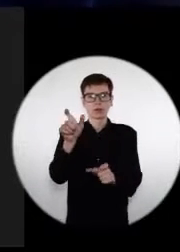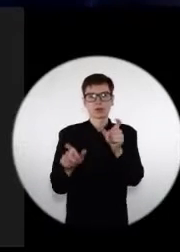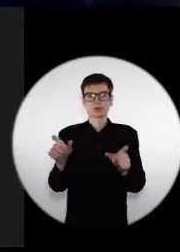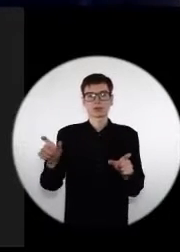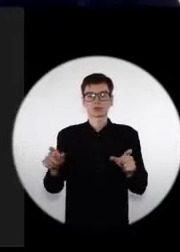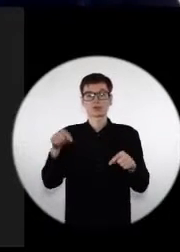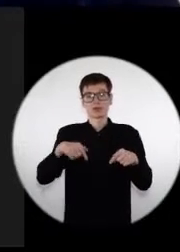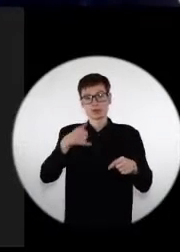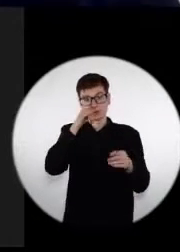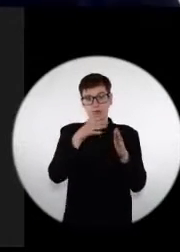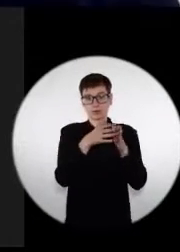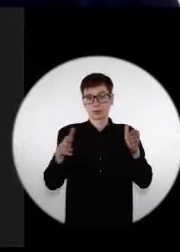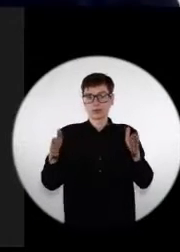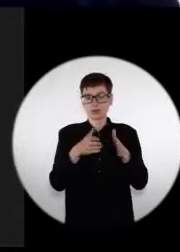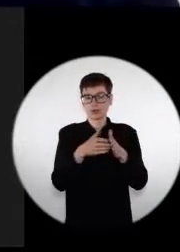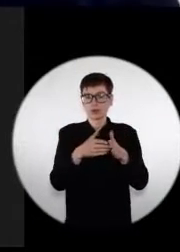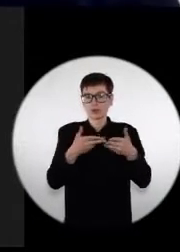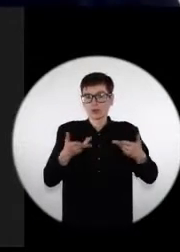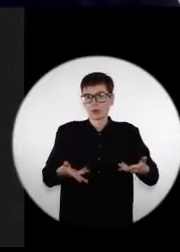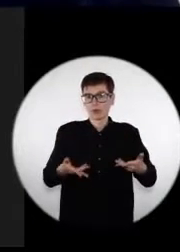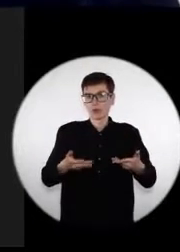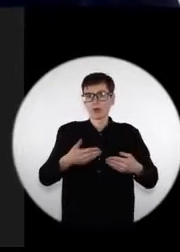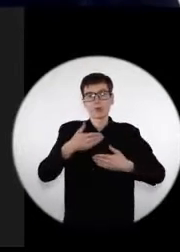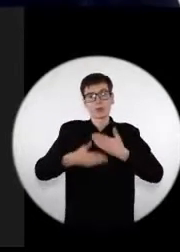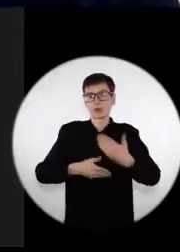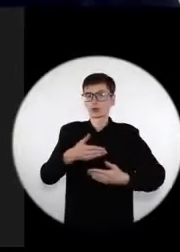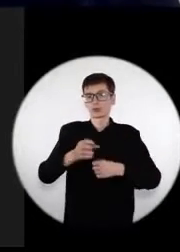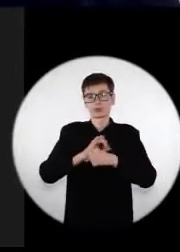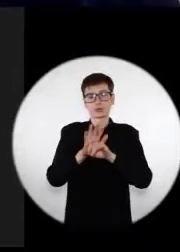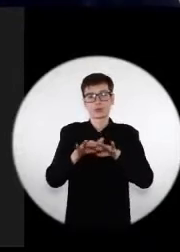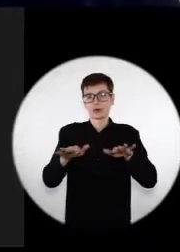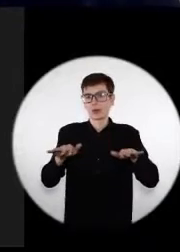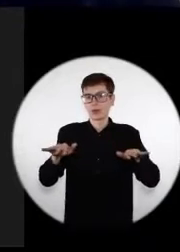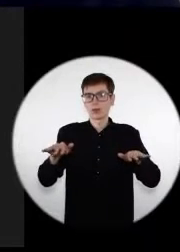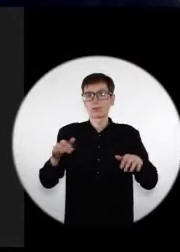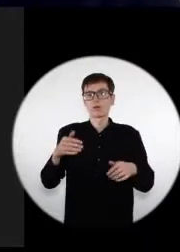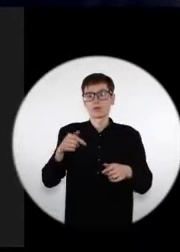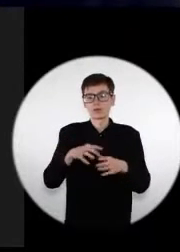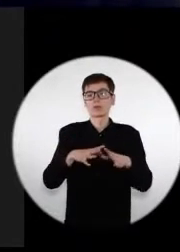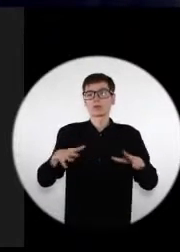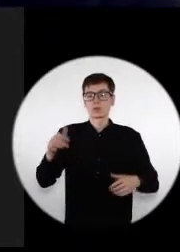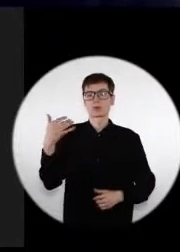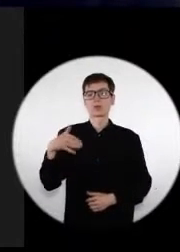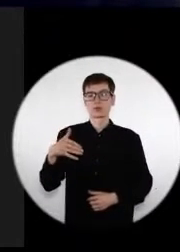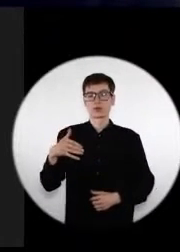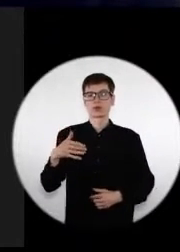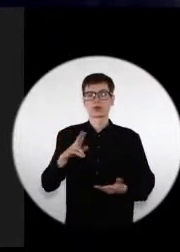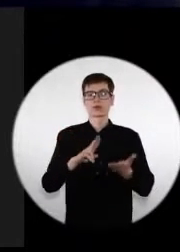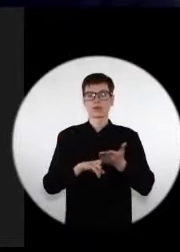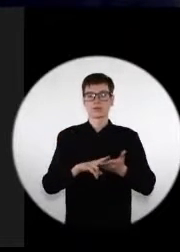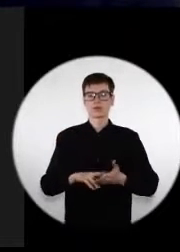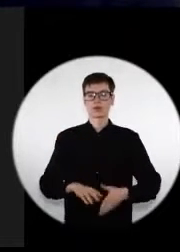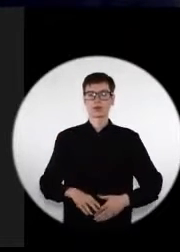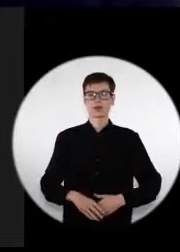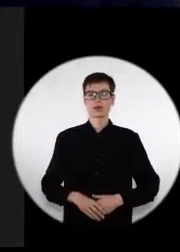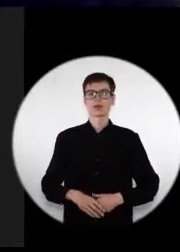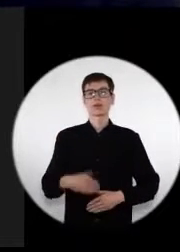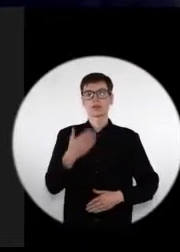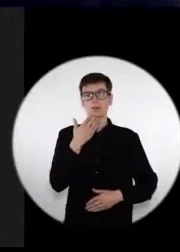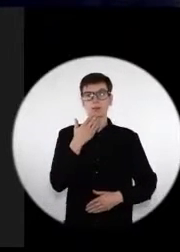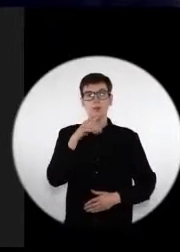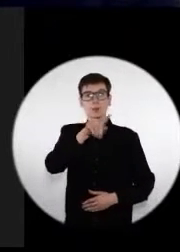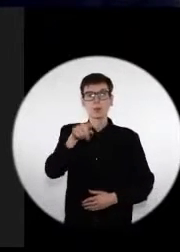porque queríamos hacer relatos que pudieran acompañar a la gente en este en este periodo de este